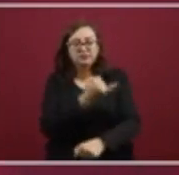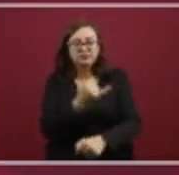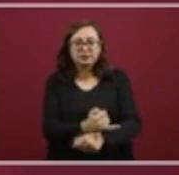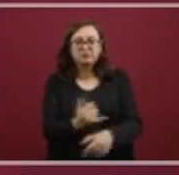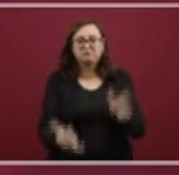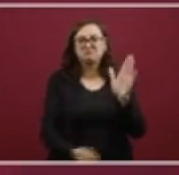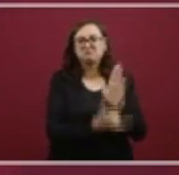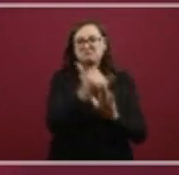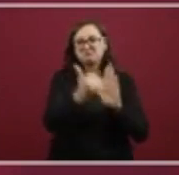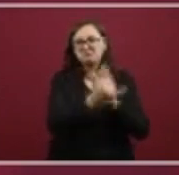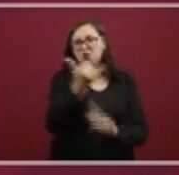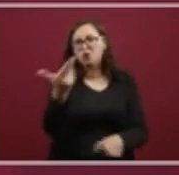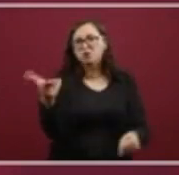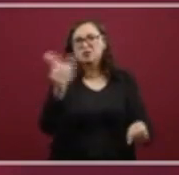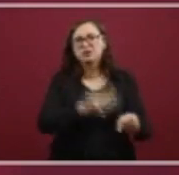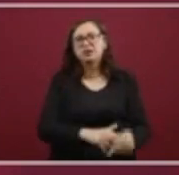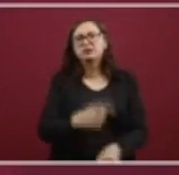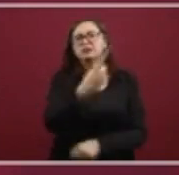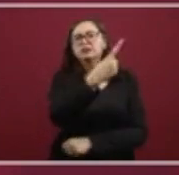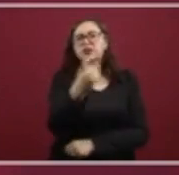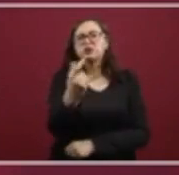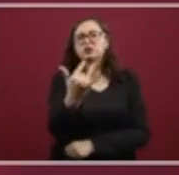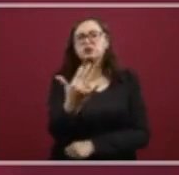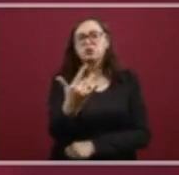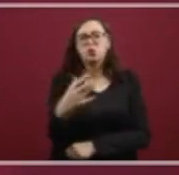150 camas, costó